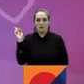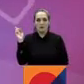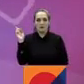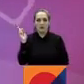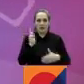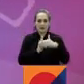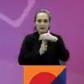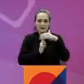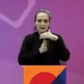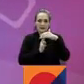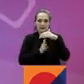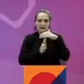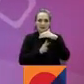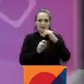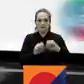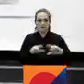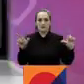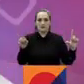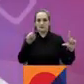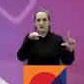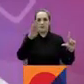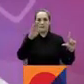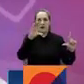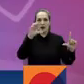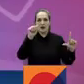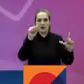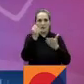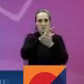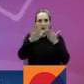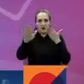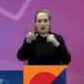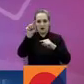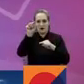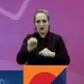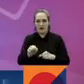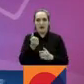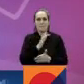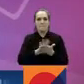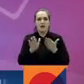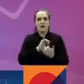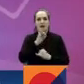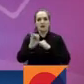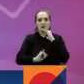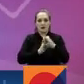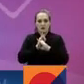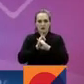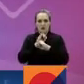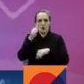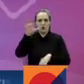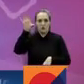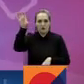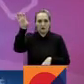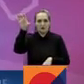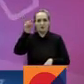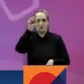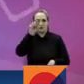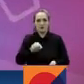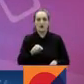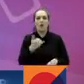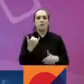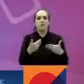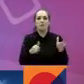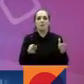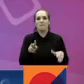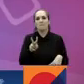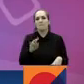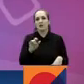www.icetex.gov.co. Allí tendrá que ingresar sobre la opción Beca, elige el programa Becas para Estudios en el Exterior y luego se desplaza hasta la pestaña Becas Vigentes